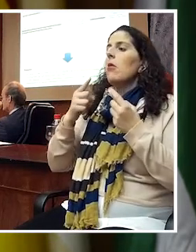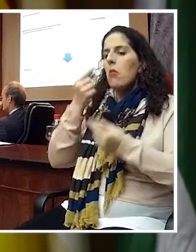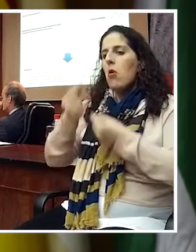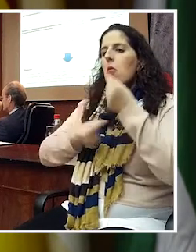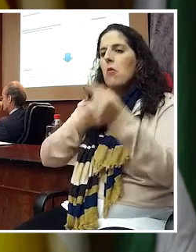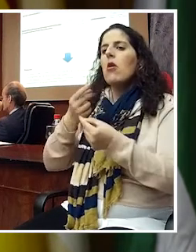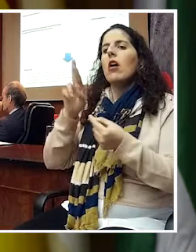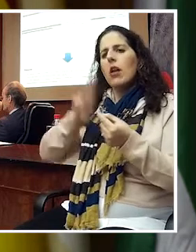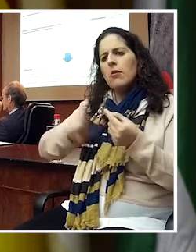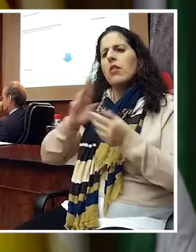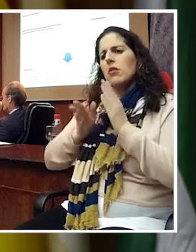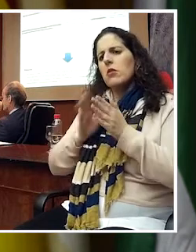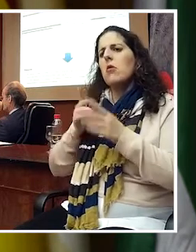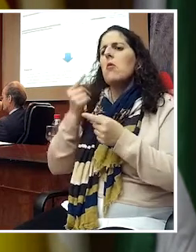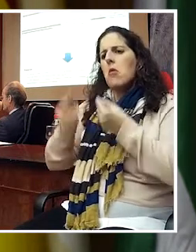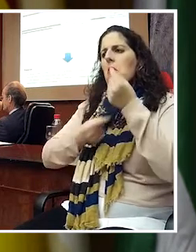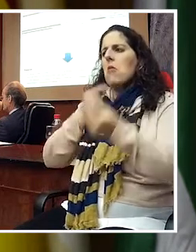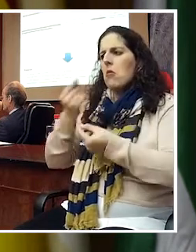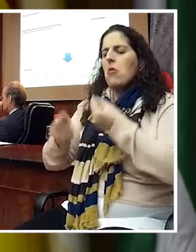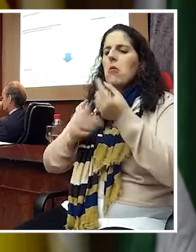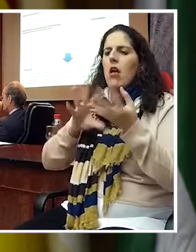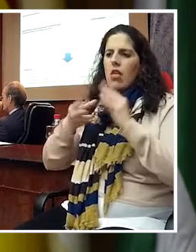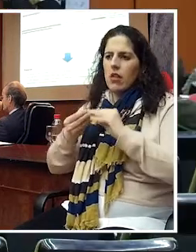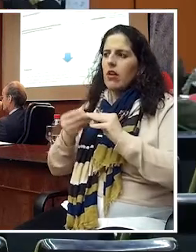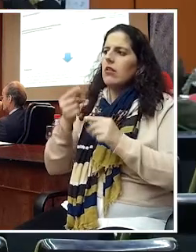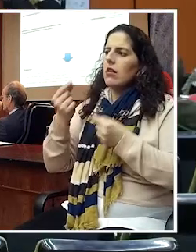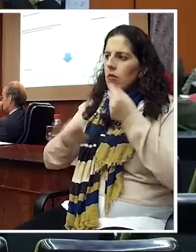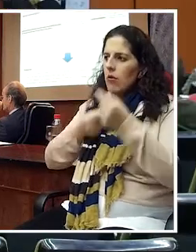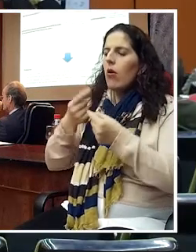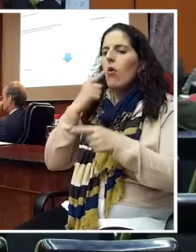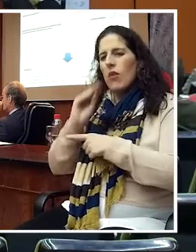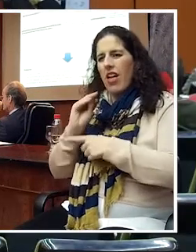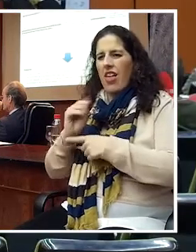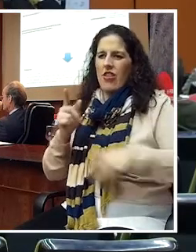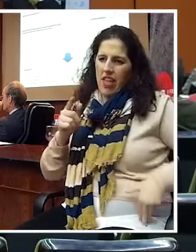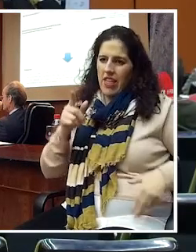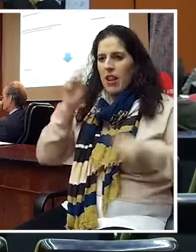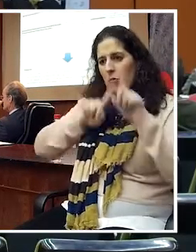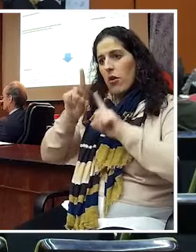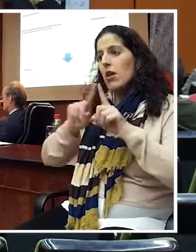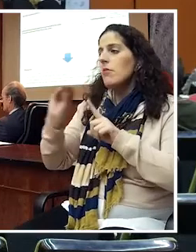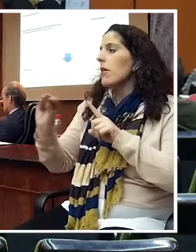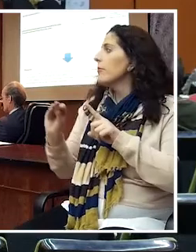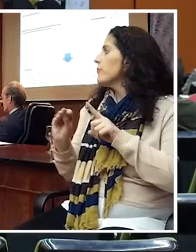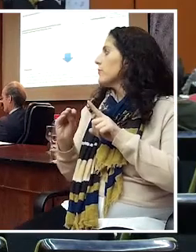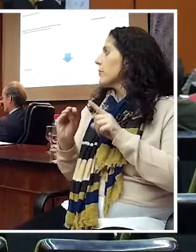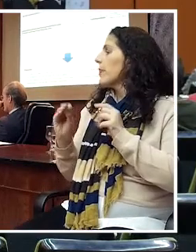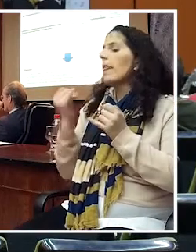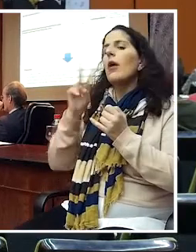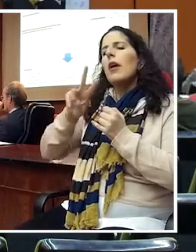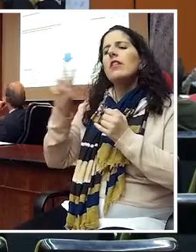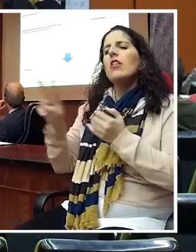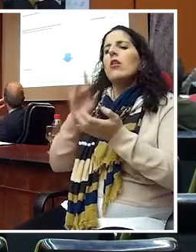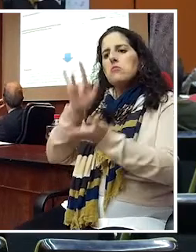una rehabilitación acondicionada a él, haciéndola en el ciclo ergómetro, con cuidado de la cadera izquierda, y es decir que hizo 22 sesiones